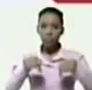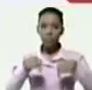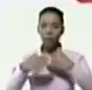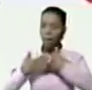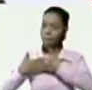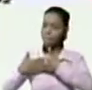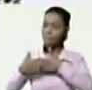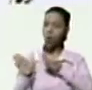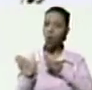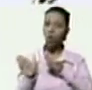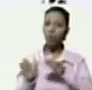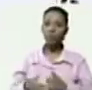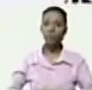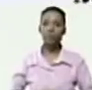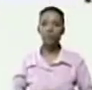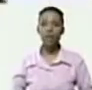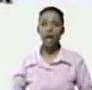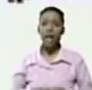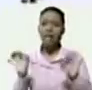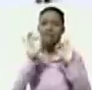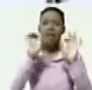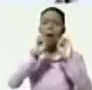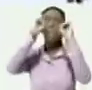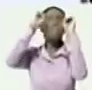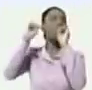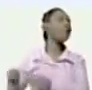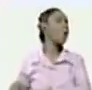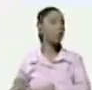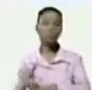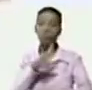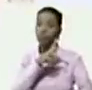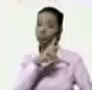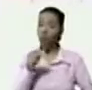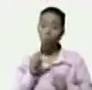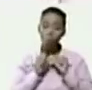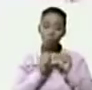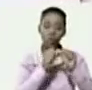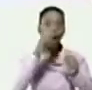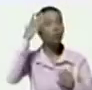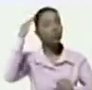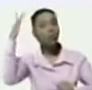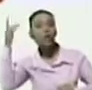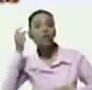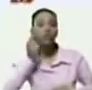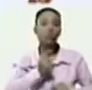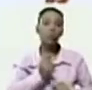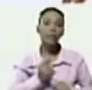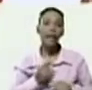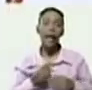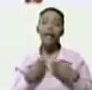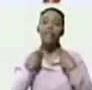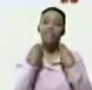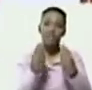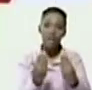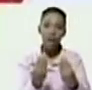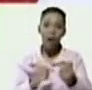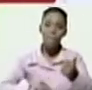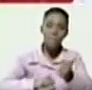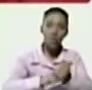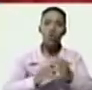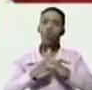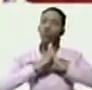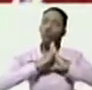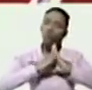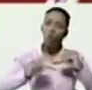las puertas a no abandonar el sueño de Antonio José de Sucre. El Sucre quedaba para todo. Sucre era